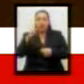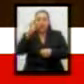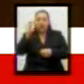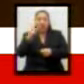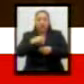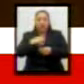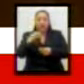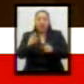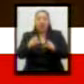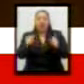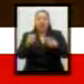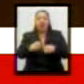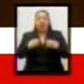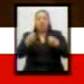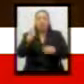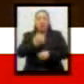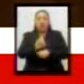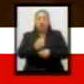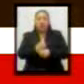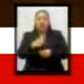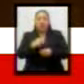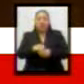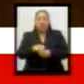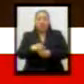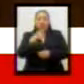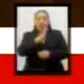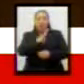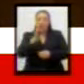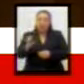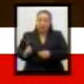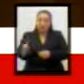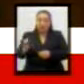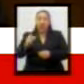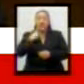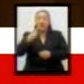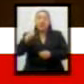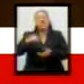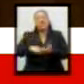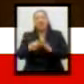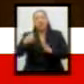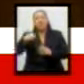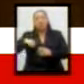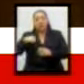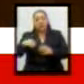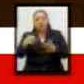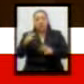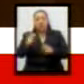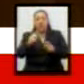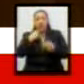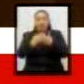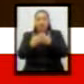gran oportunidad, sobre todo para trabajar en gobiernos locales, donde la ciudadanía puede estar más